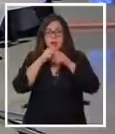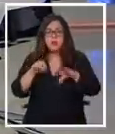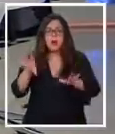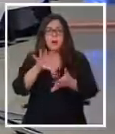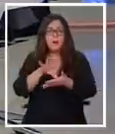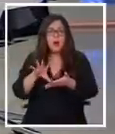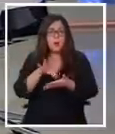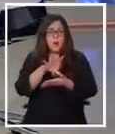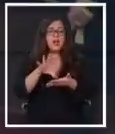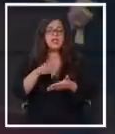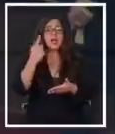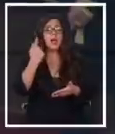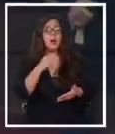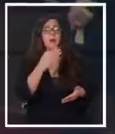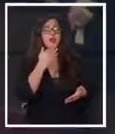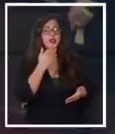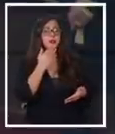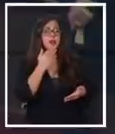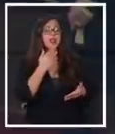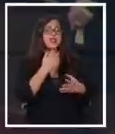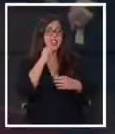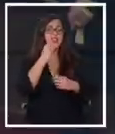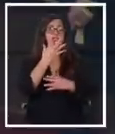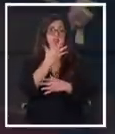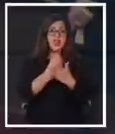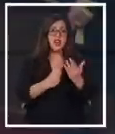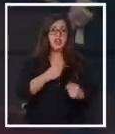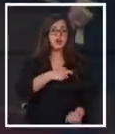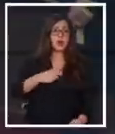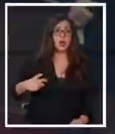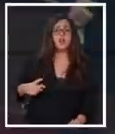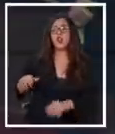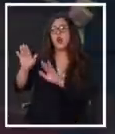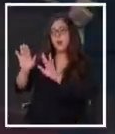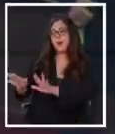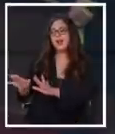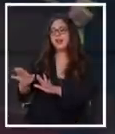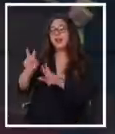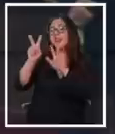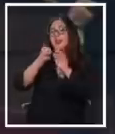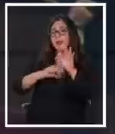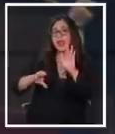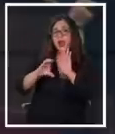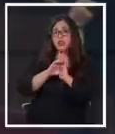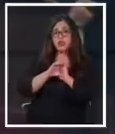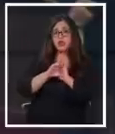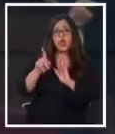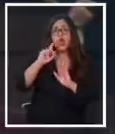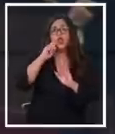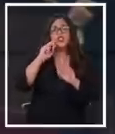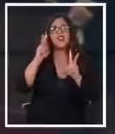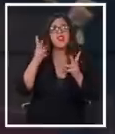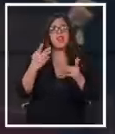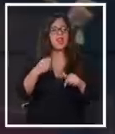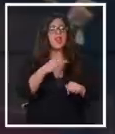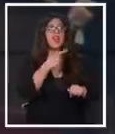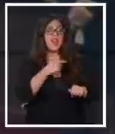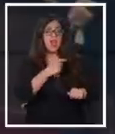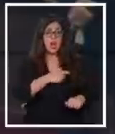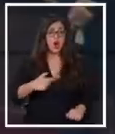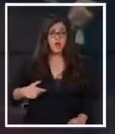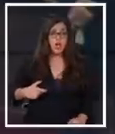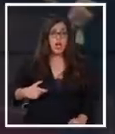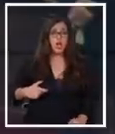fracaso trasciende mucho está siendo mucho más allá la constitución no es un capricho del gobierno